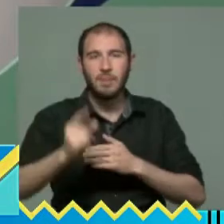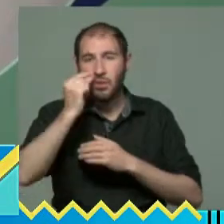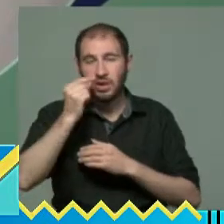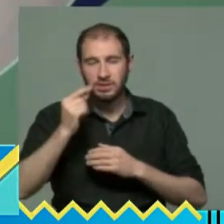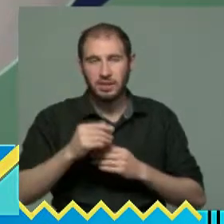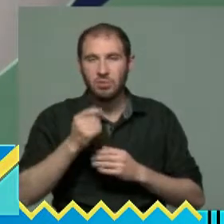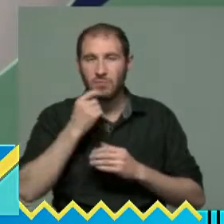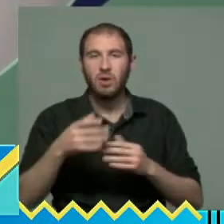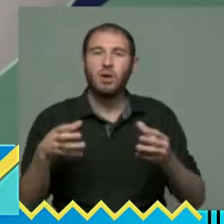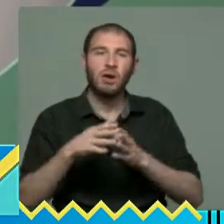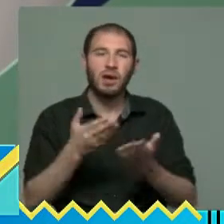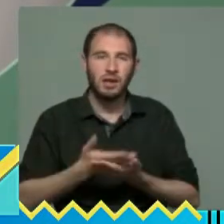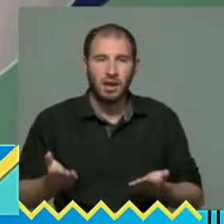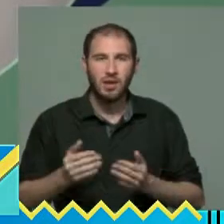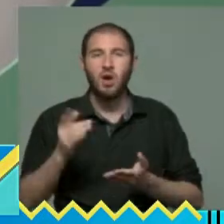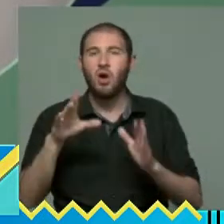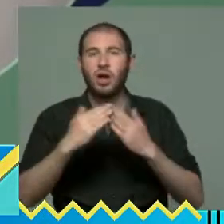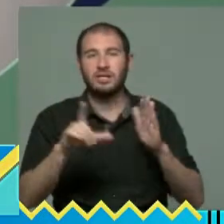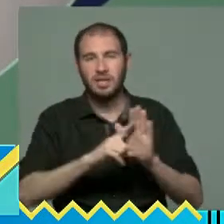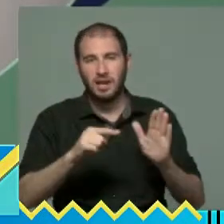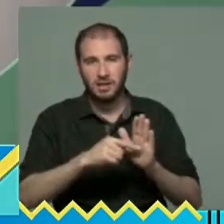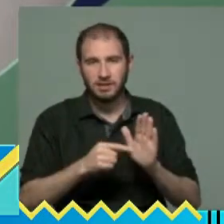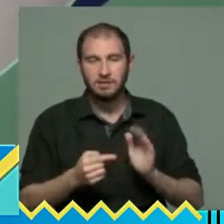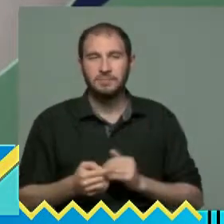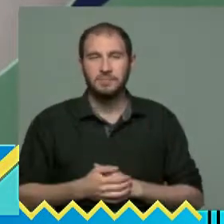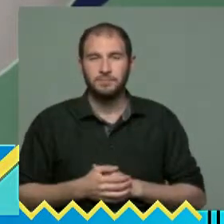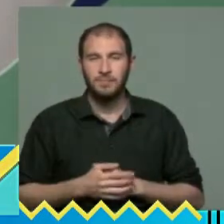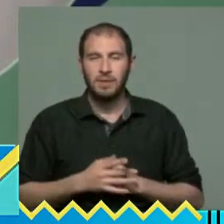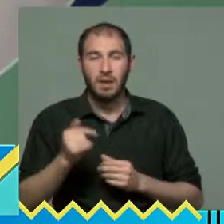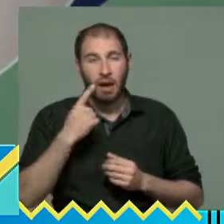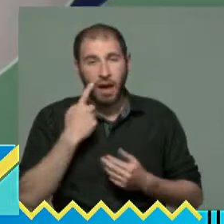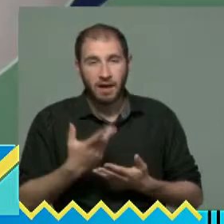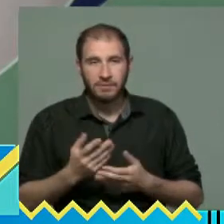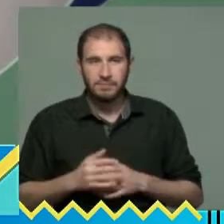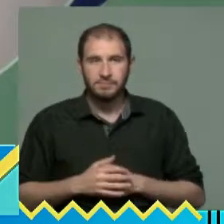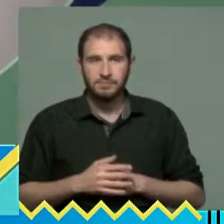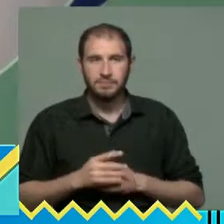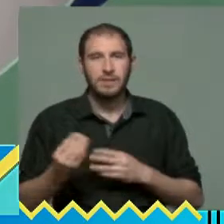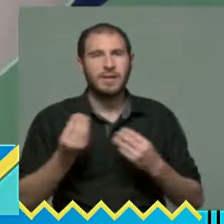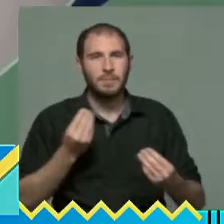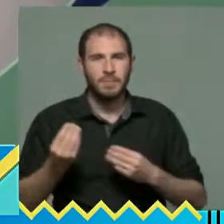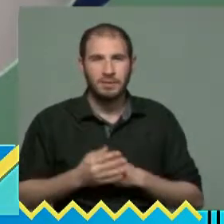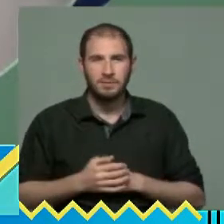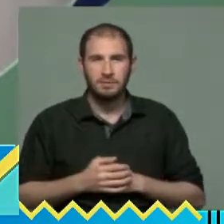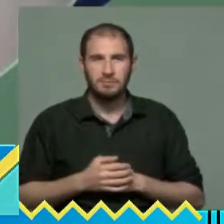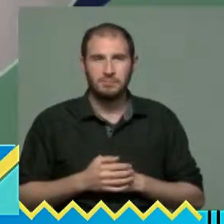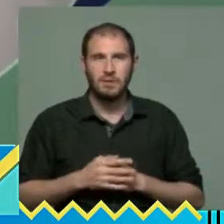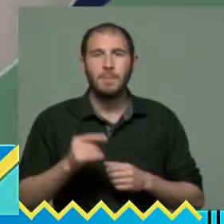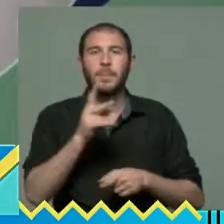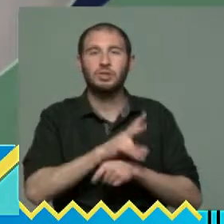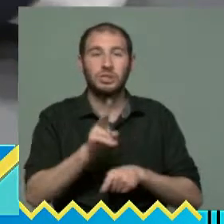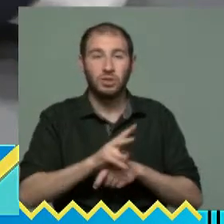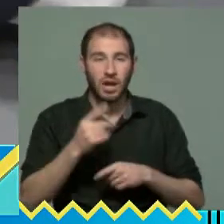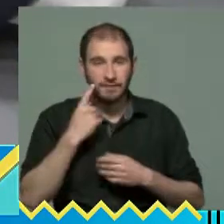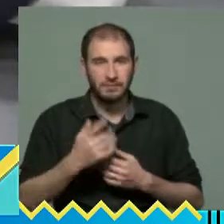si se quiere, superestructural o de la legislatura, que es un poco lo que hay que ver que pasará con Protectora.